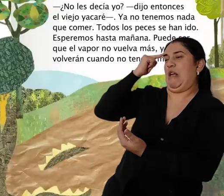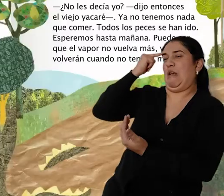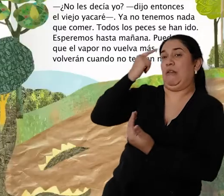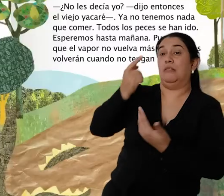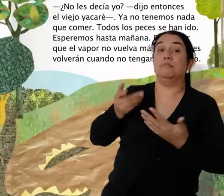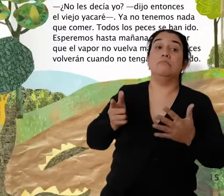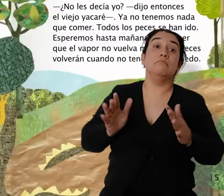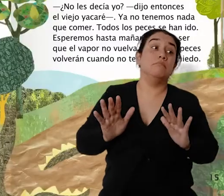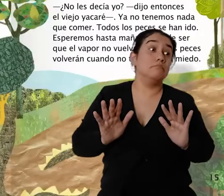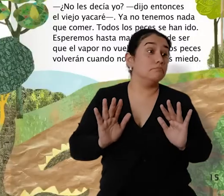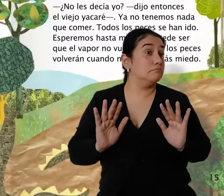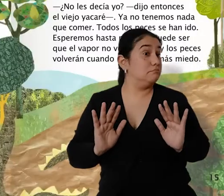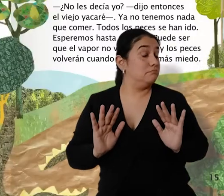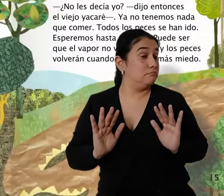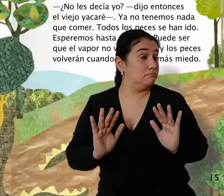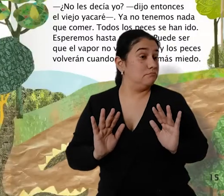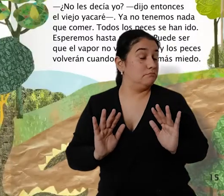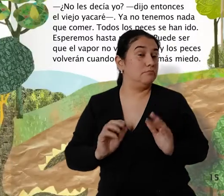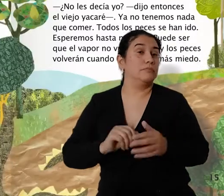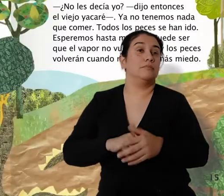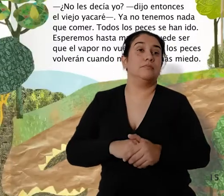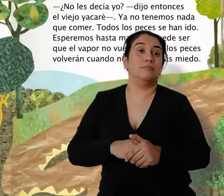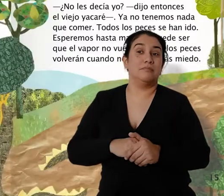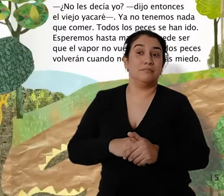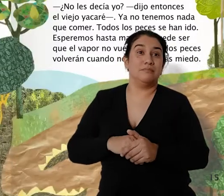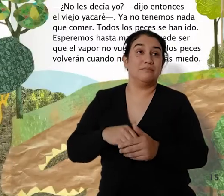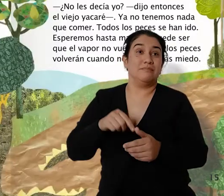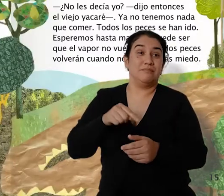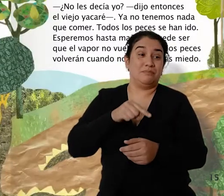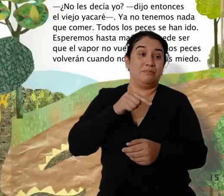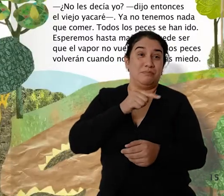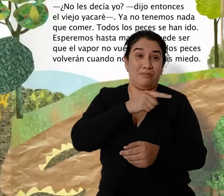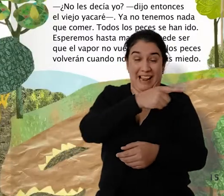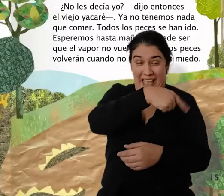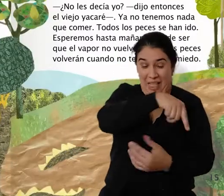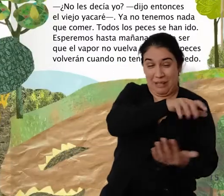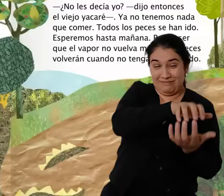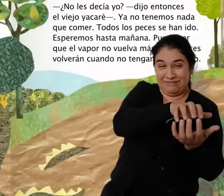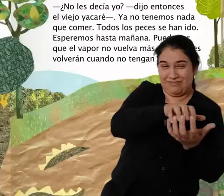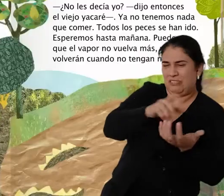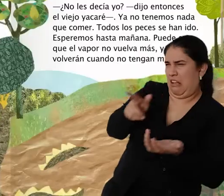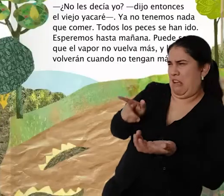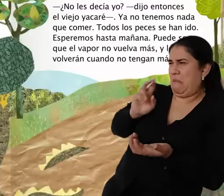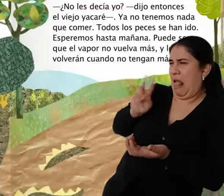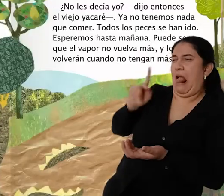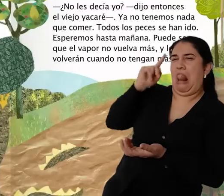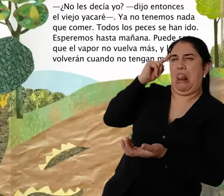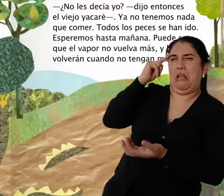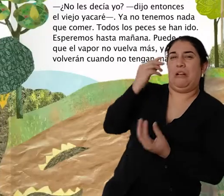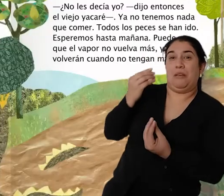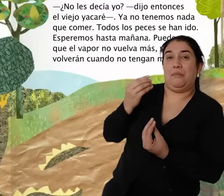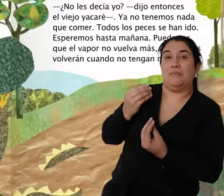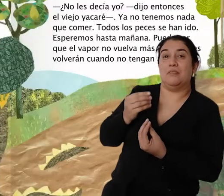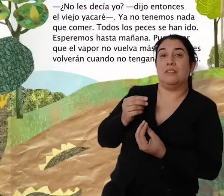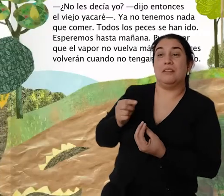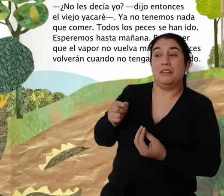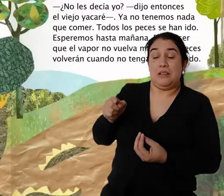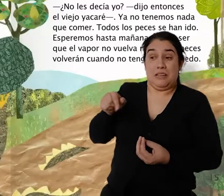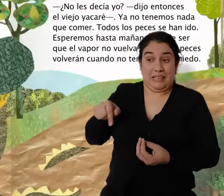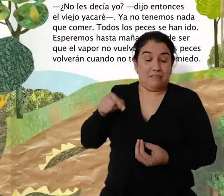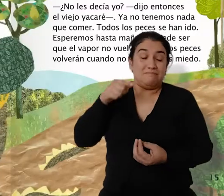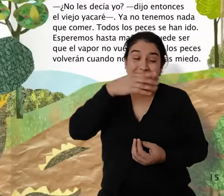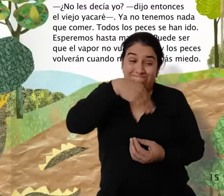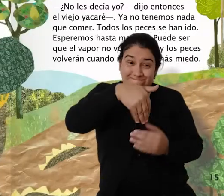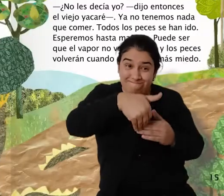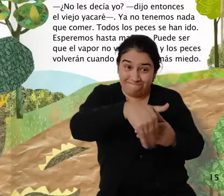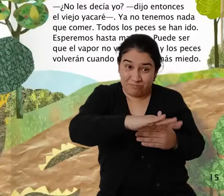ellos si el vapor seguía pasando? Estaba bien loco el pobre yacaré viejo. Y como tenían hambre, se pusieron a